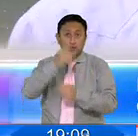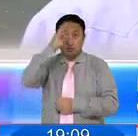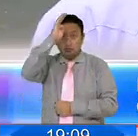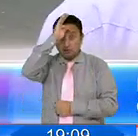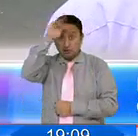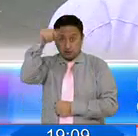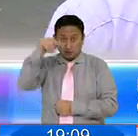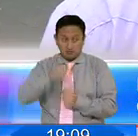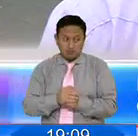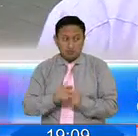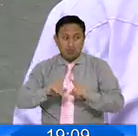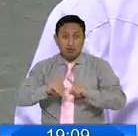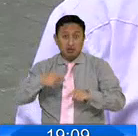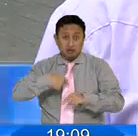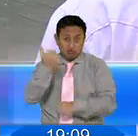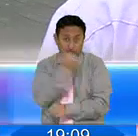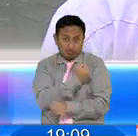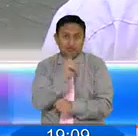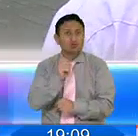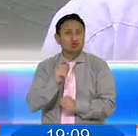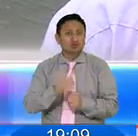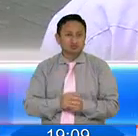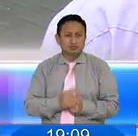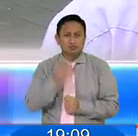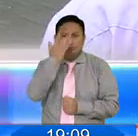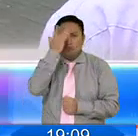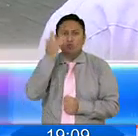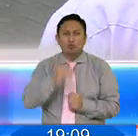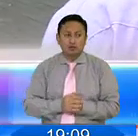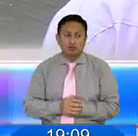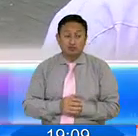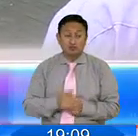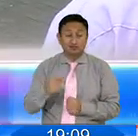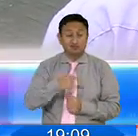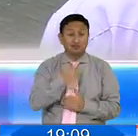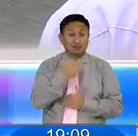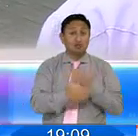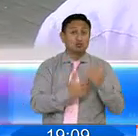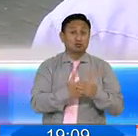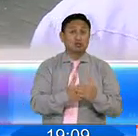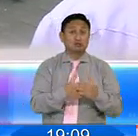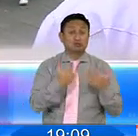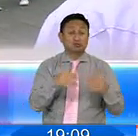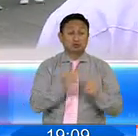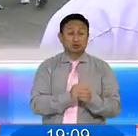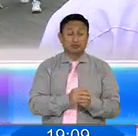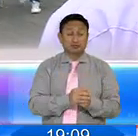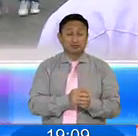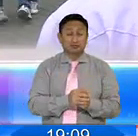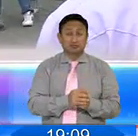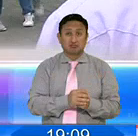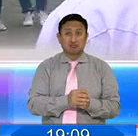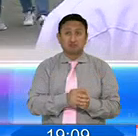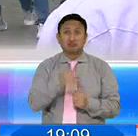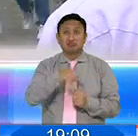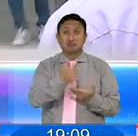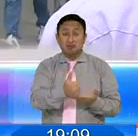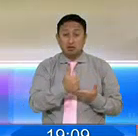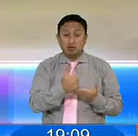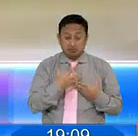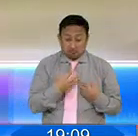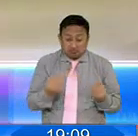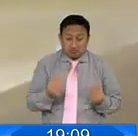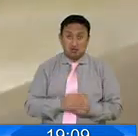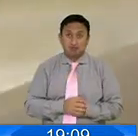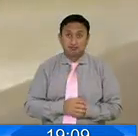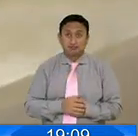no me voy a hacer vacunar. ¿Por qué? Porque dicen que hay mucha... O sea, es genérica, dice que no va a haber ninguna reacción. Pero como